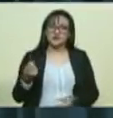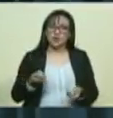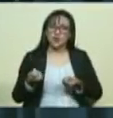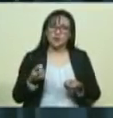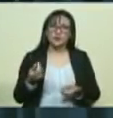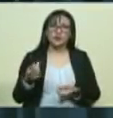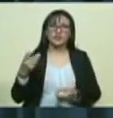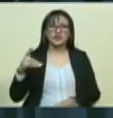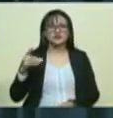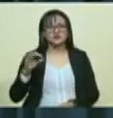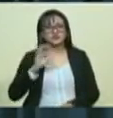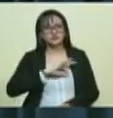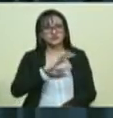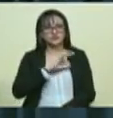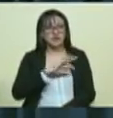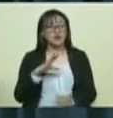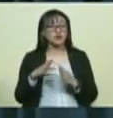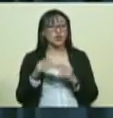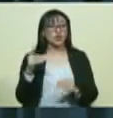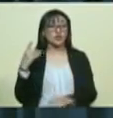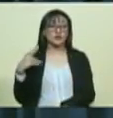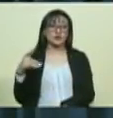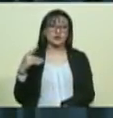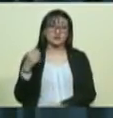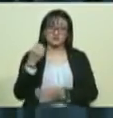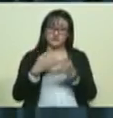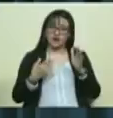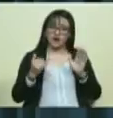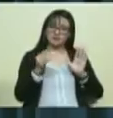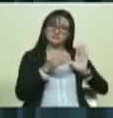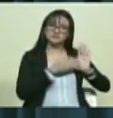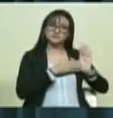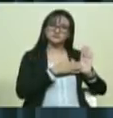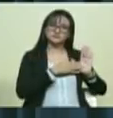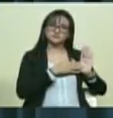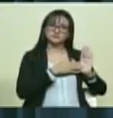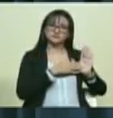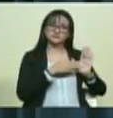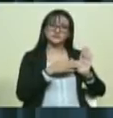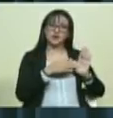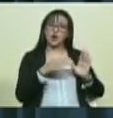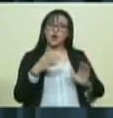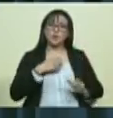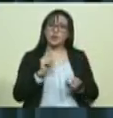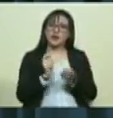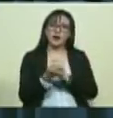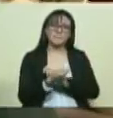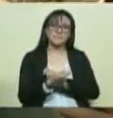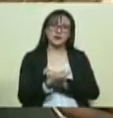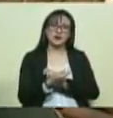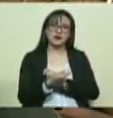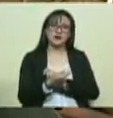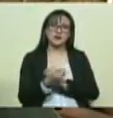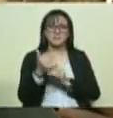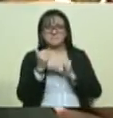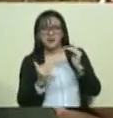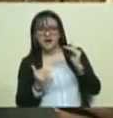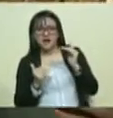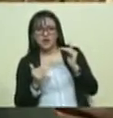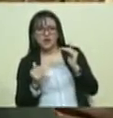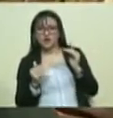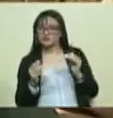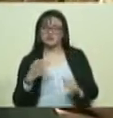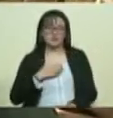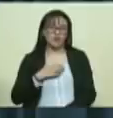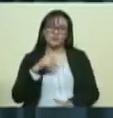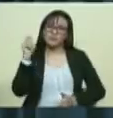derechos sociales todos los derechos que están contenidas en esta constitución no pueden ser sustituidos ni pueden ser omitidos ni pueden ser disminuidos ni minimizados